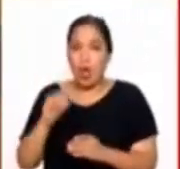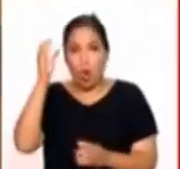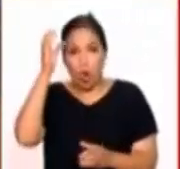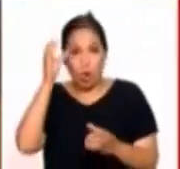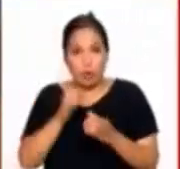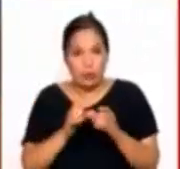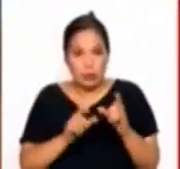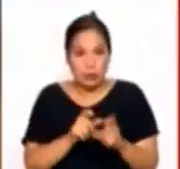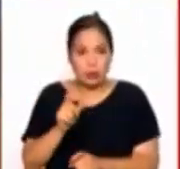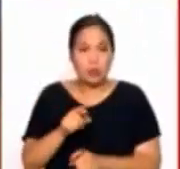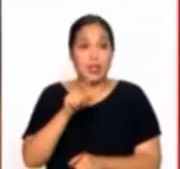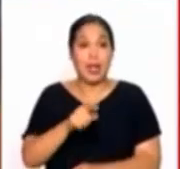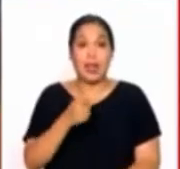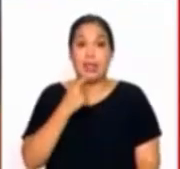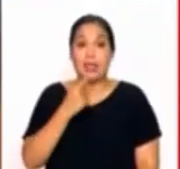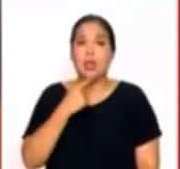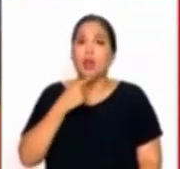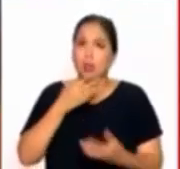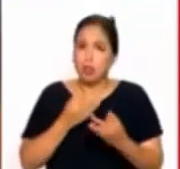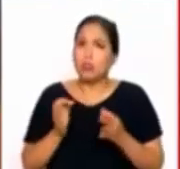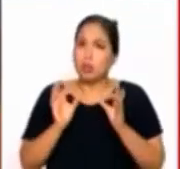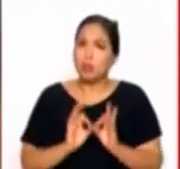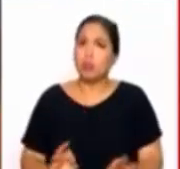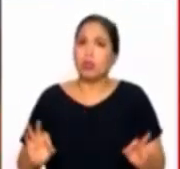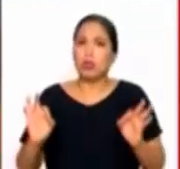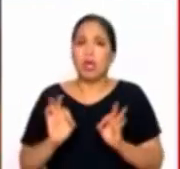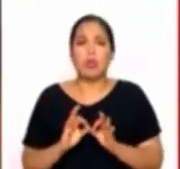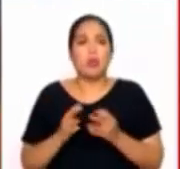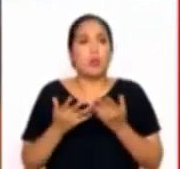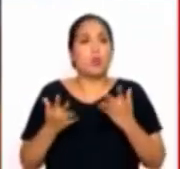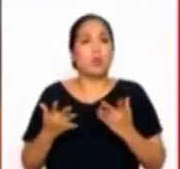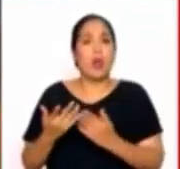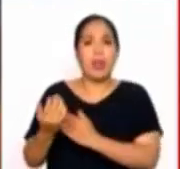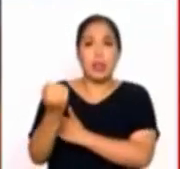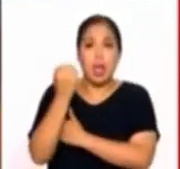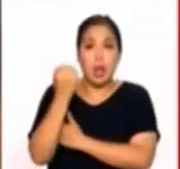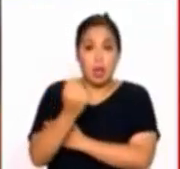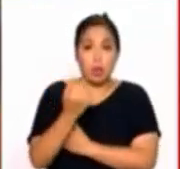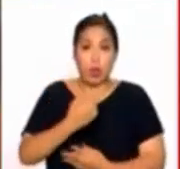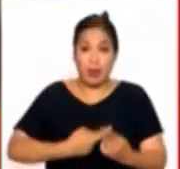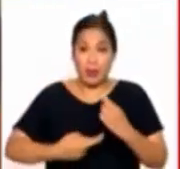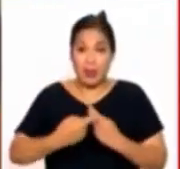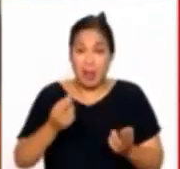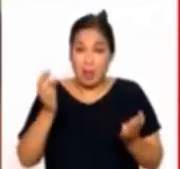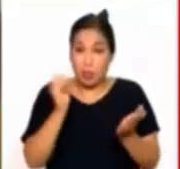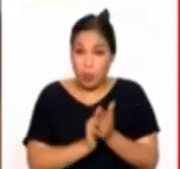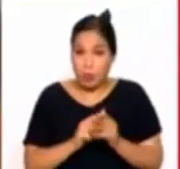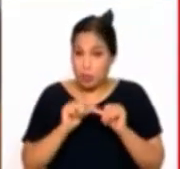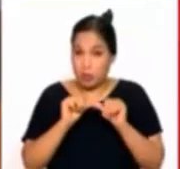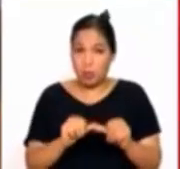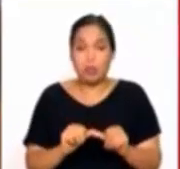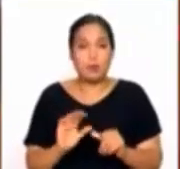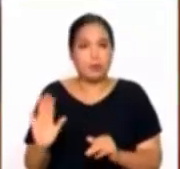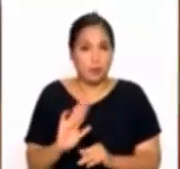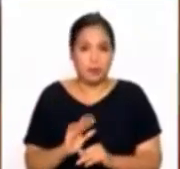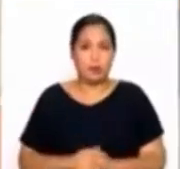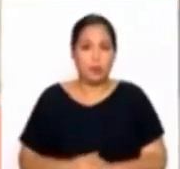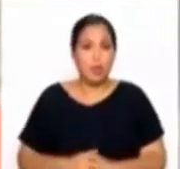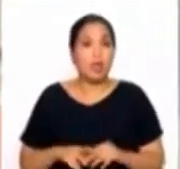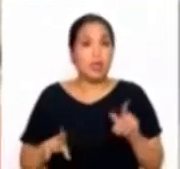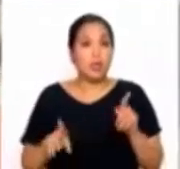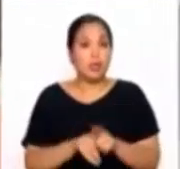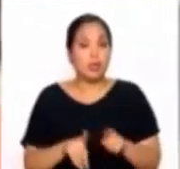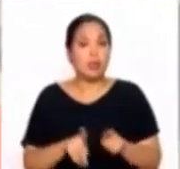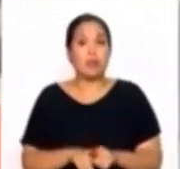declaró que esa reforma constitucional era válida, pues no existe un derecho a la reelección. Morales Sarabia agregó que también se estableció